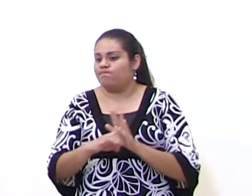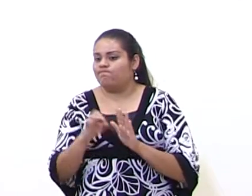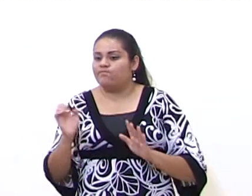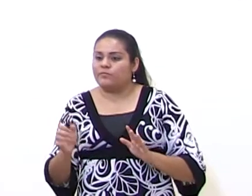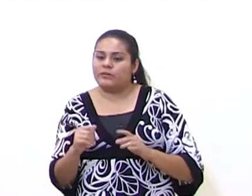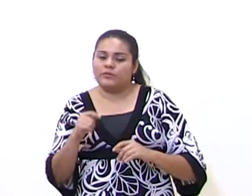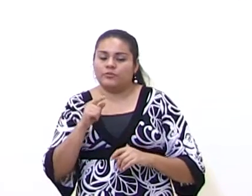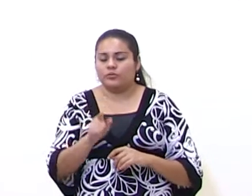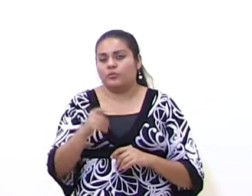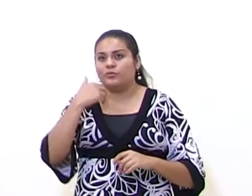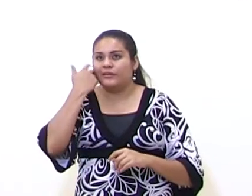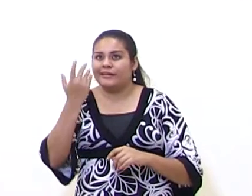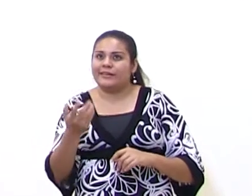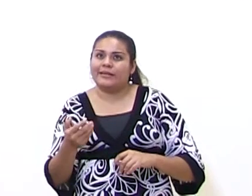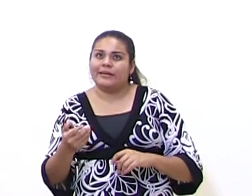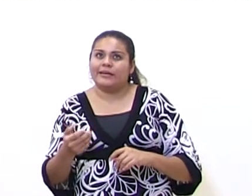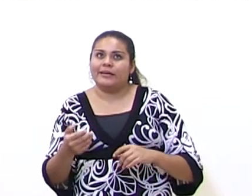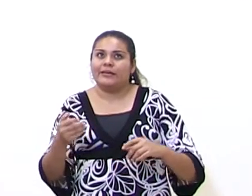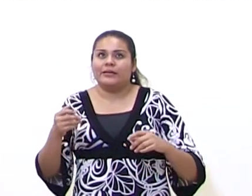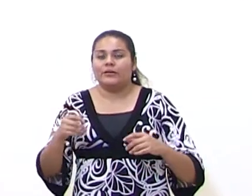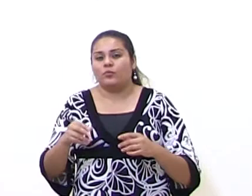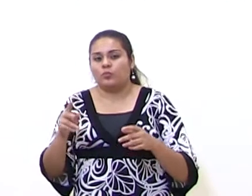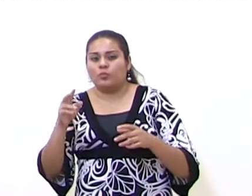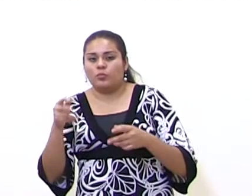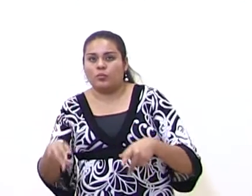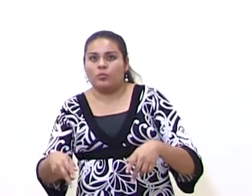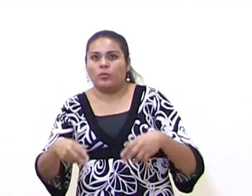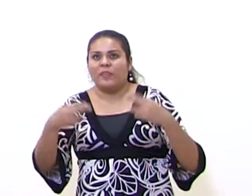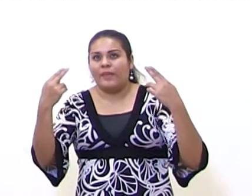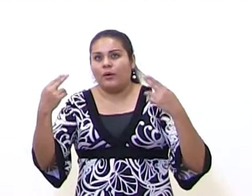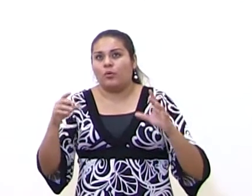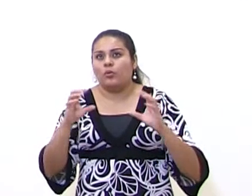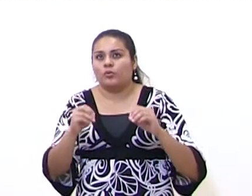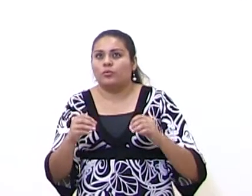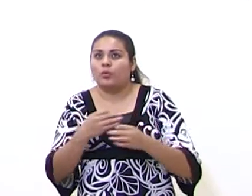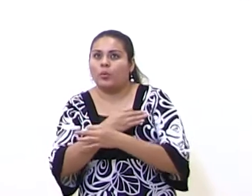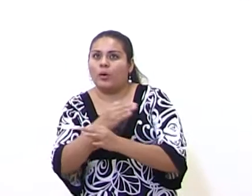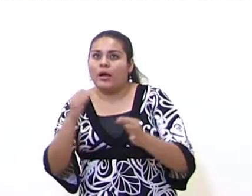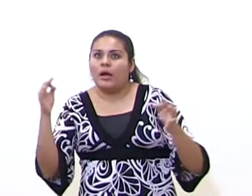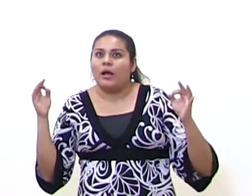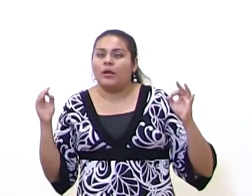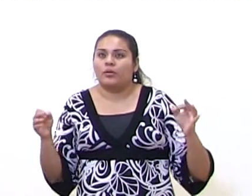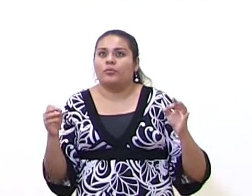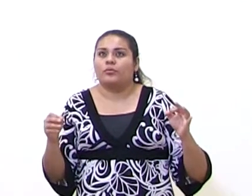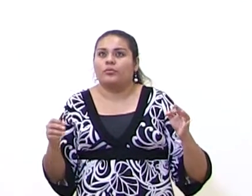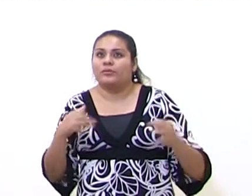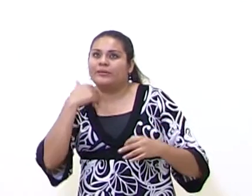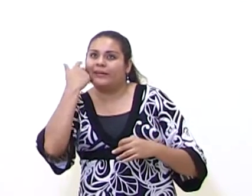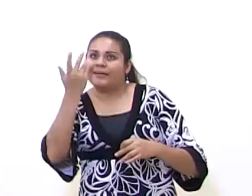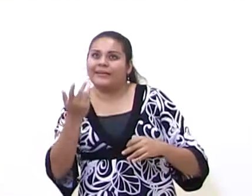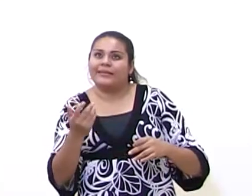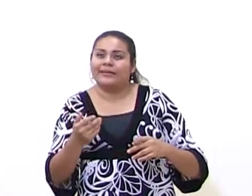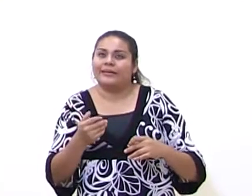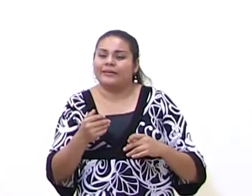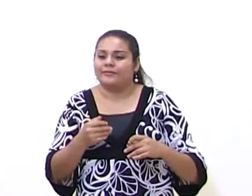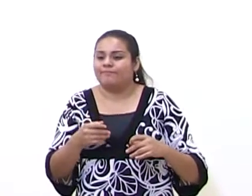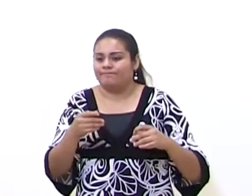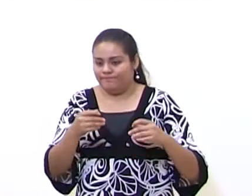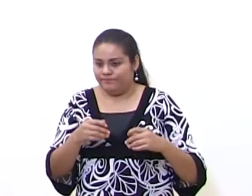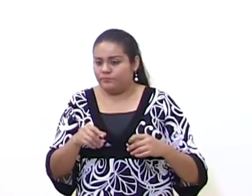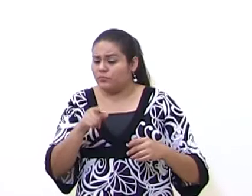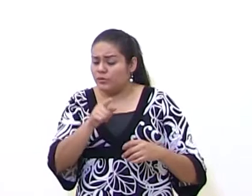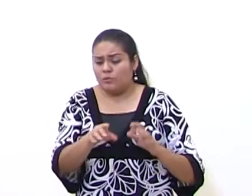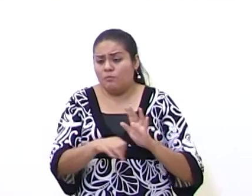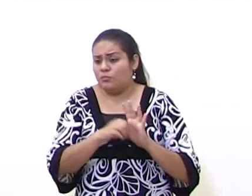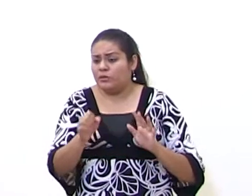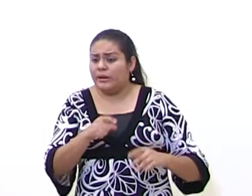futuro cercano, cuando termines la secundaria, continúes con tu bachillerato y seguramente